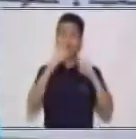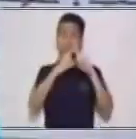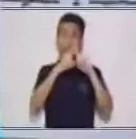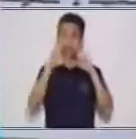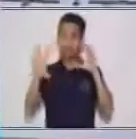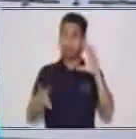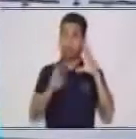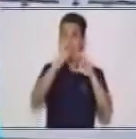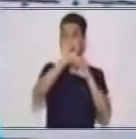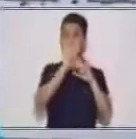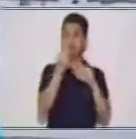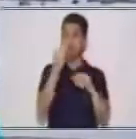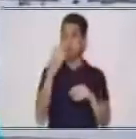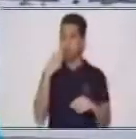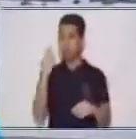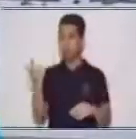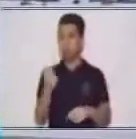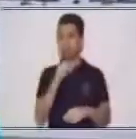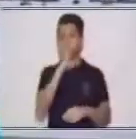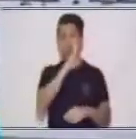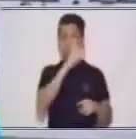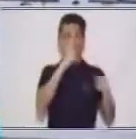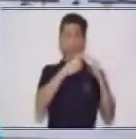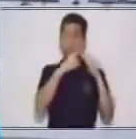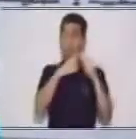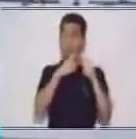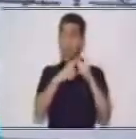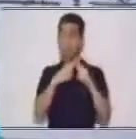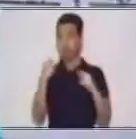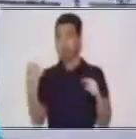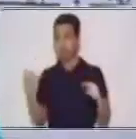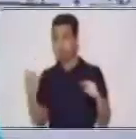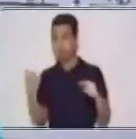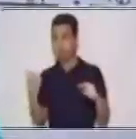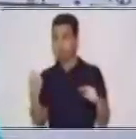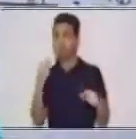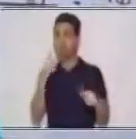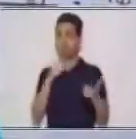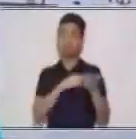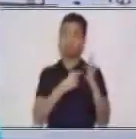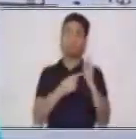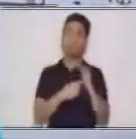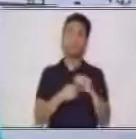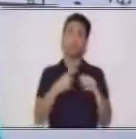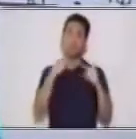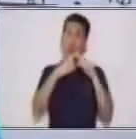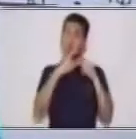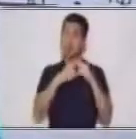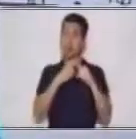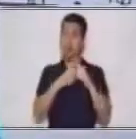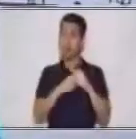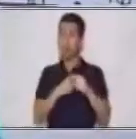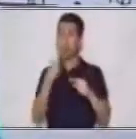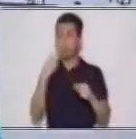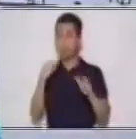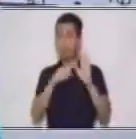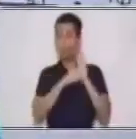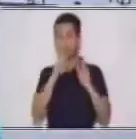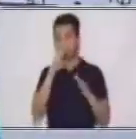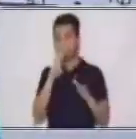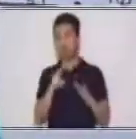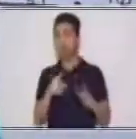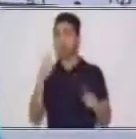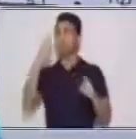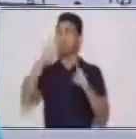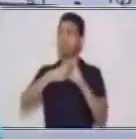4 por, recuérdense que cuando no hay nada, hay un producto, una multiplicación, que va a ser menos 2